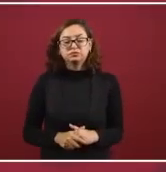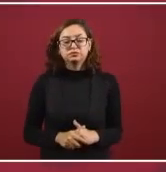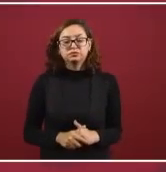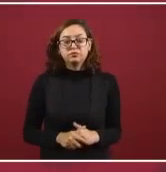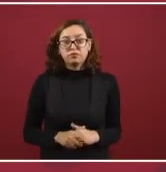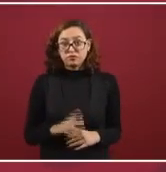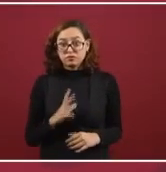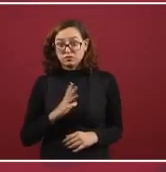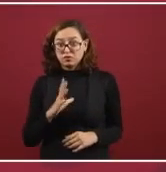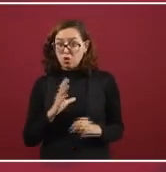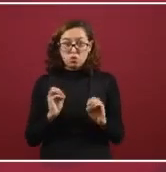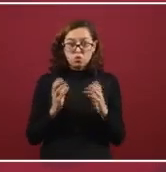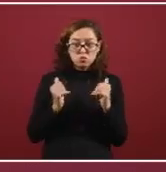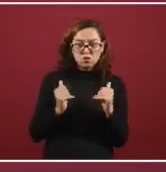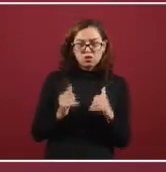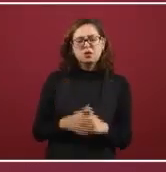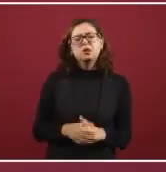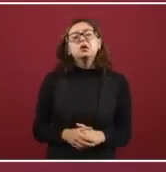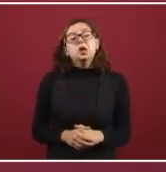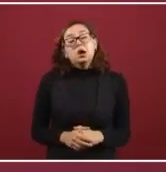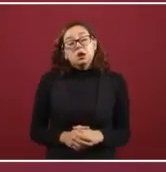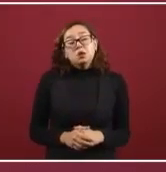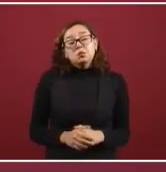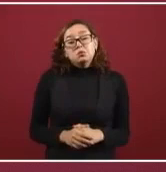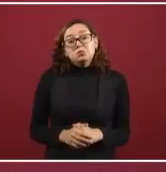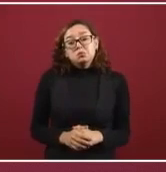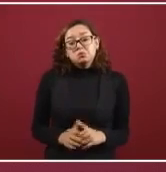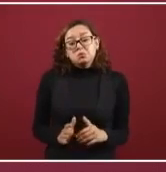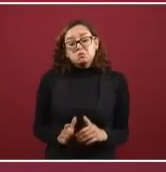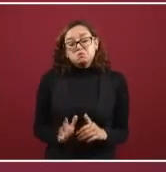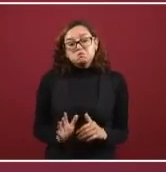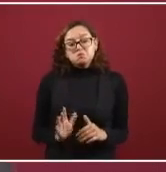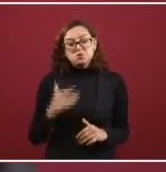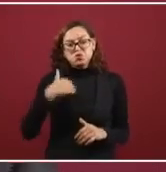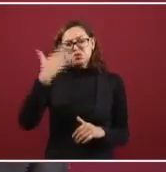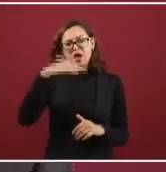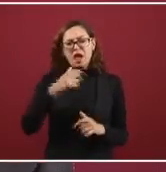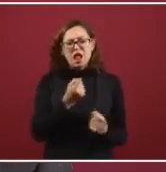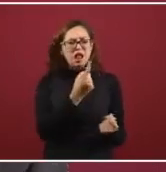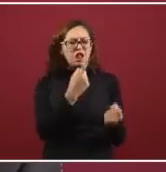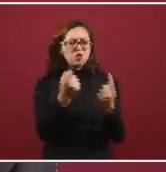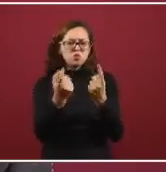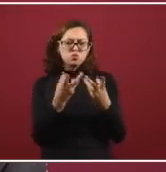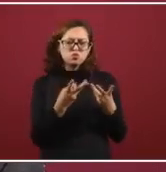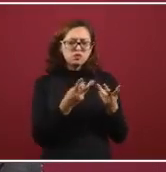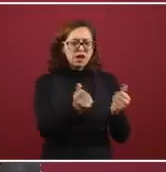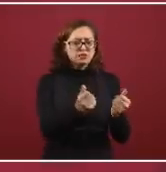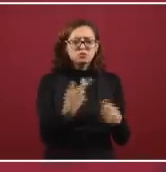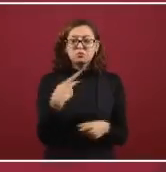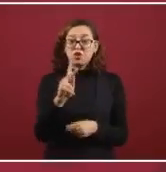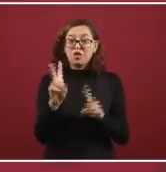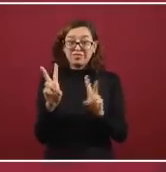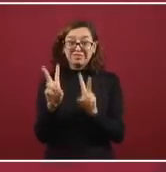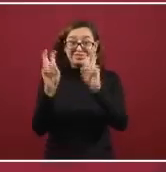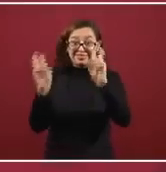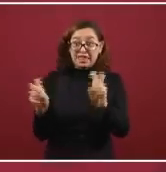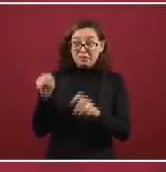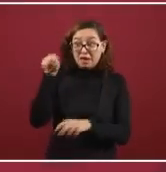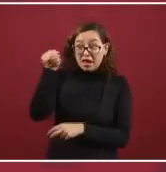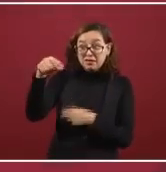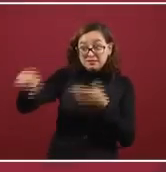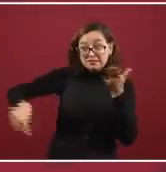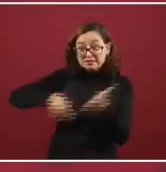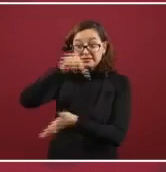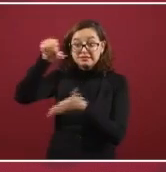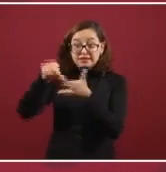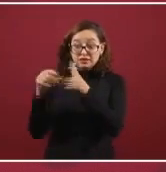de infraestructura, según entiendo, pero lo que tiene que ver con estaciones migratorias sí están muy mal. Es decir, el diagnóstico que nos